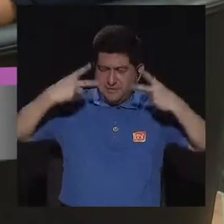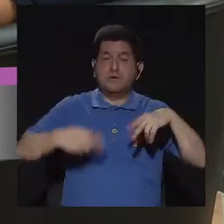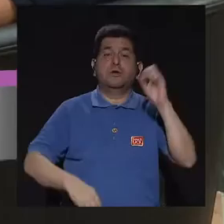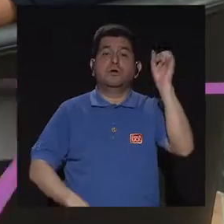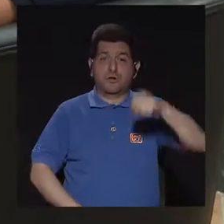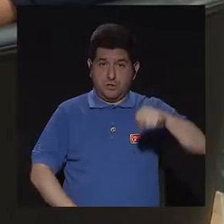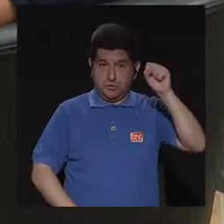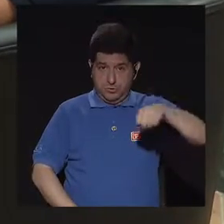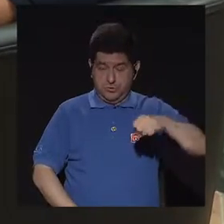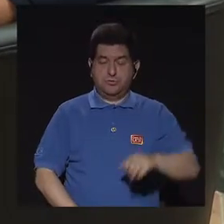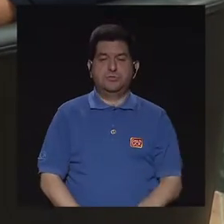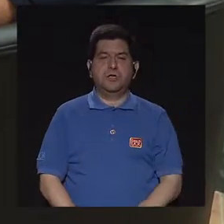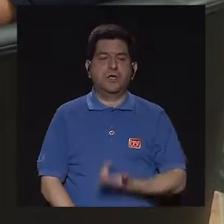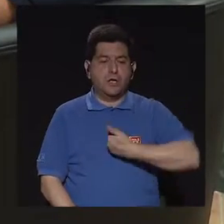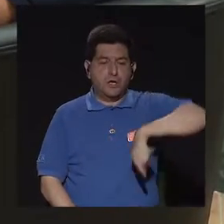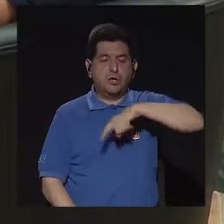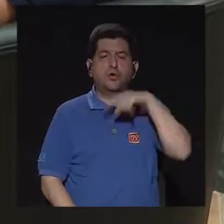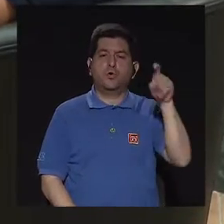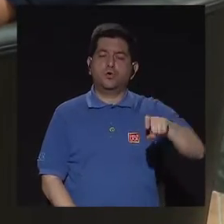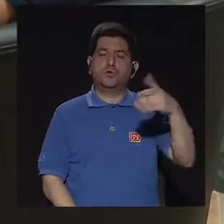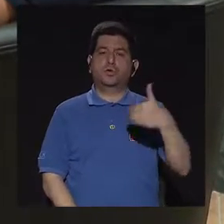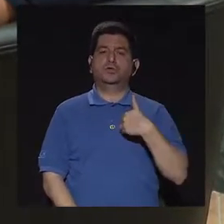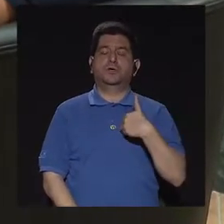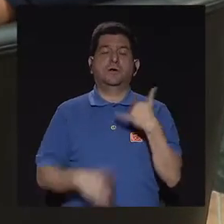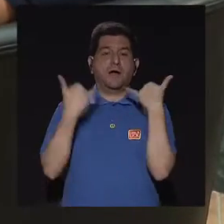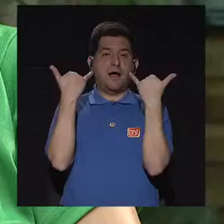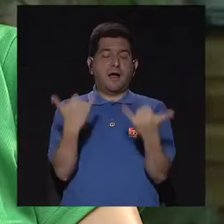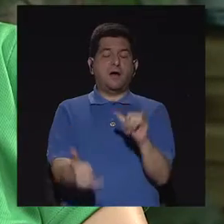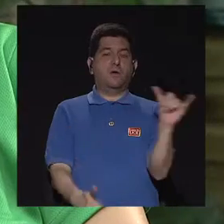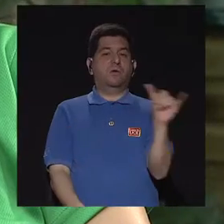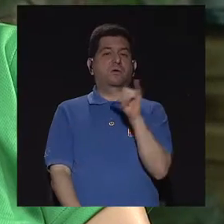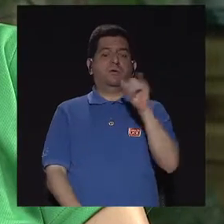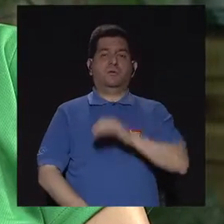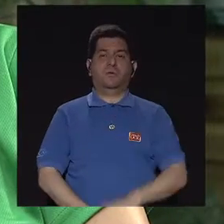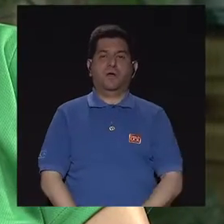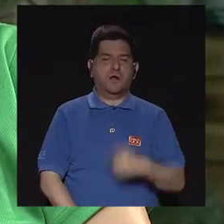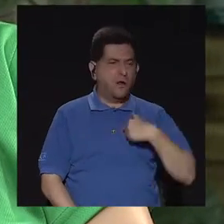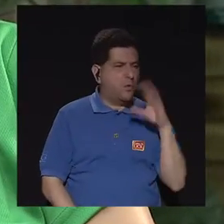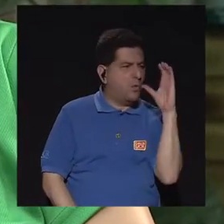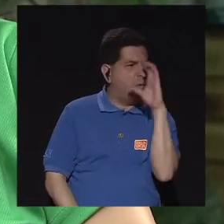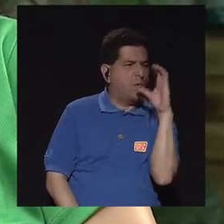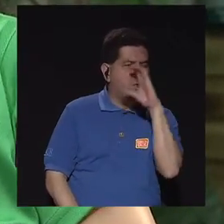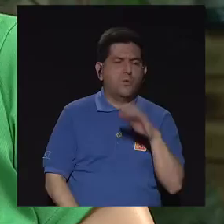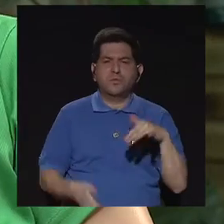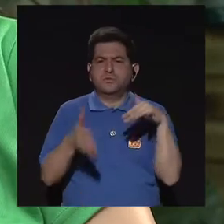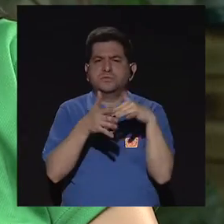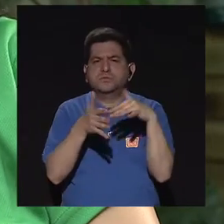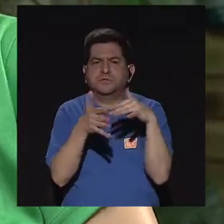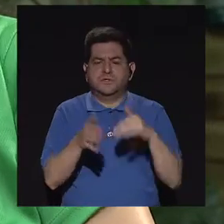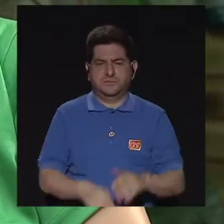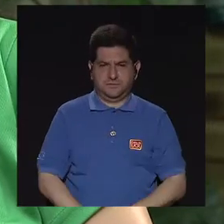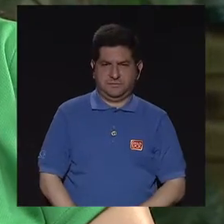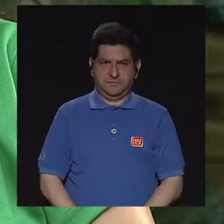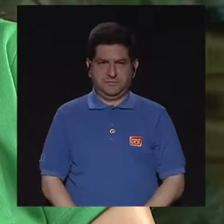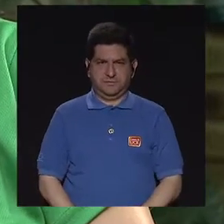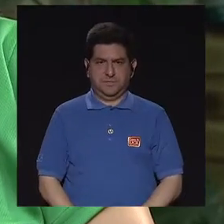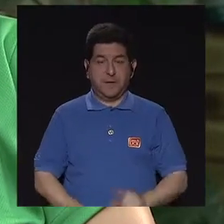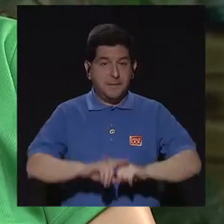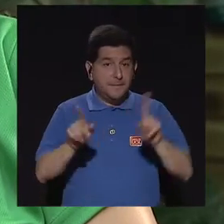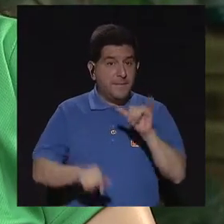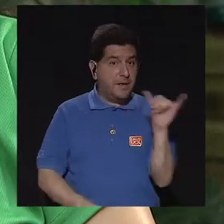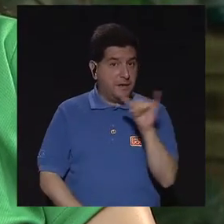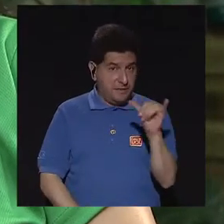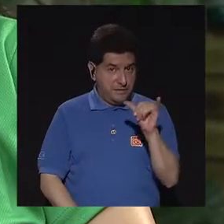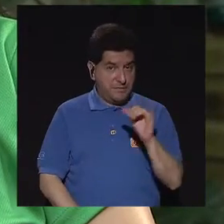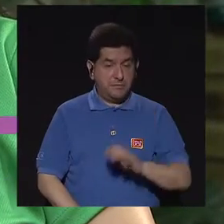creo que es una de las necesidades que también tenemos como ahora también, o sea, uno busca como seguir estudiando, lo que hablábamos anteriormente,